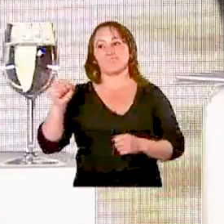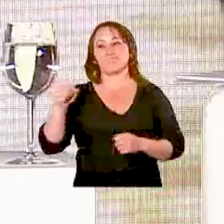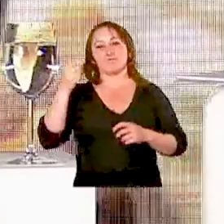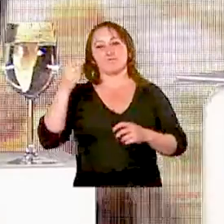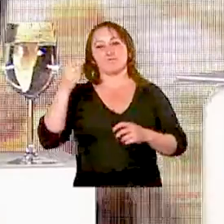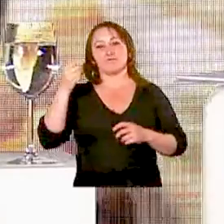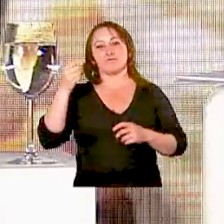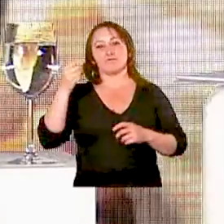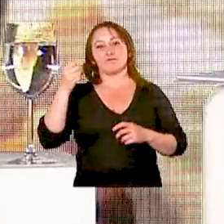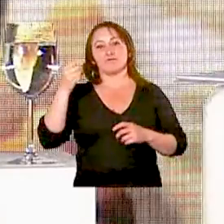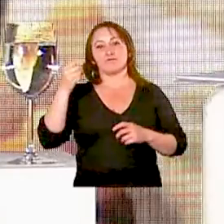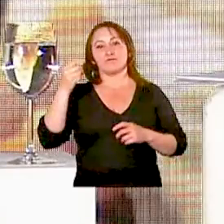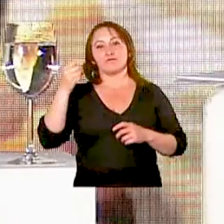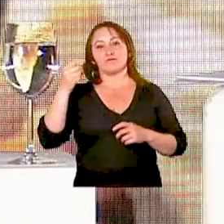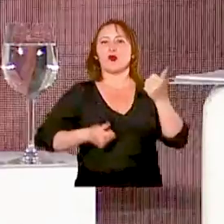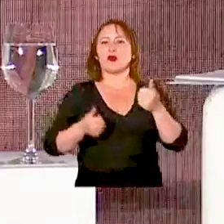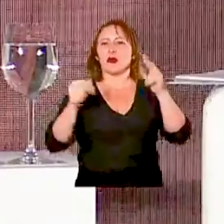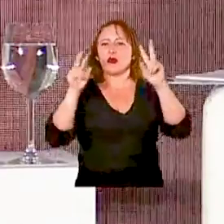el tema de